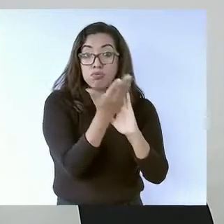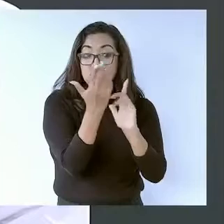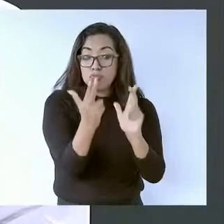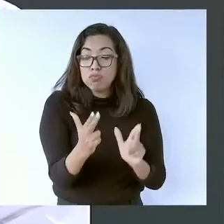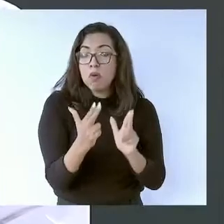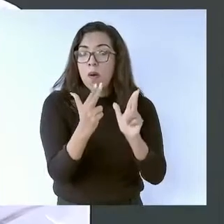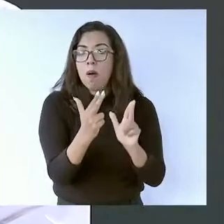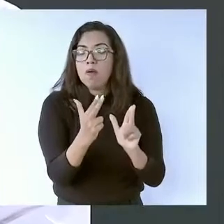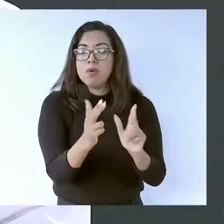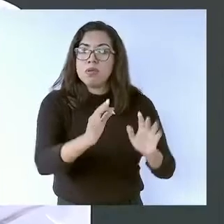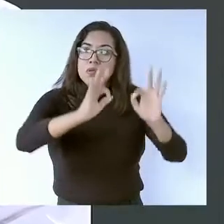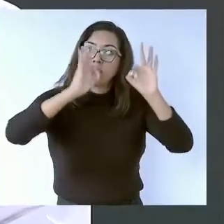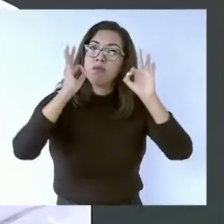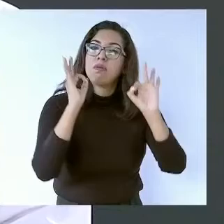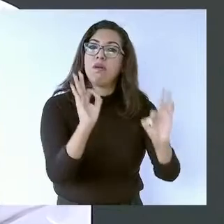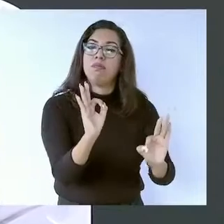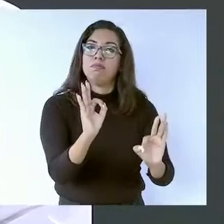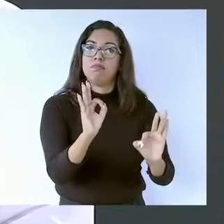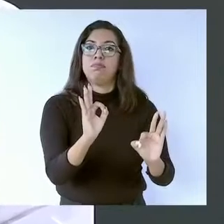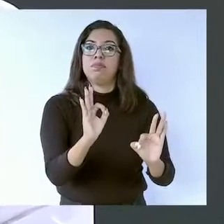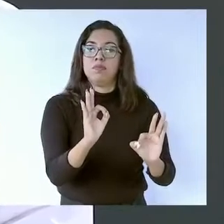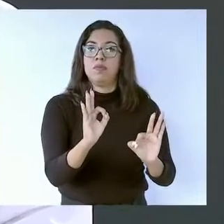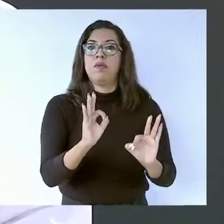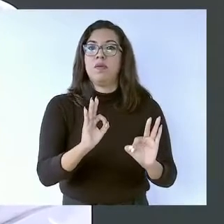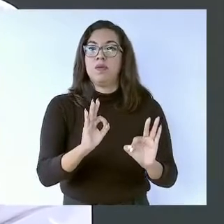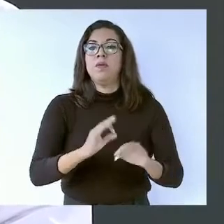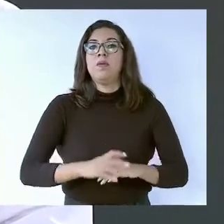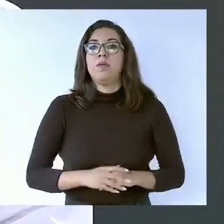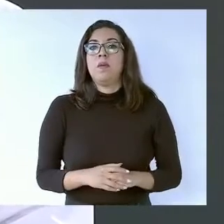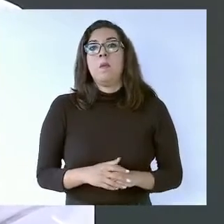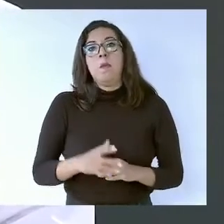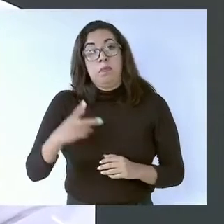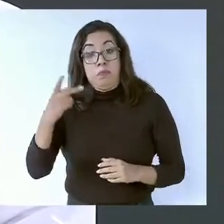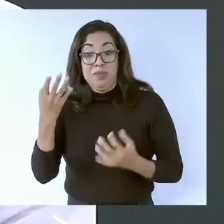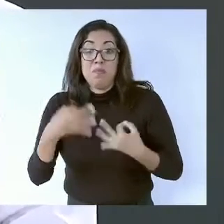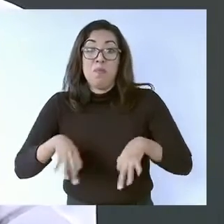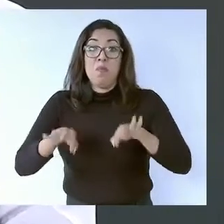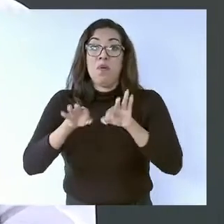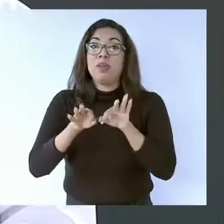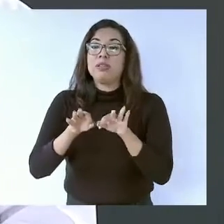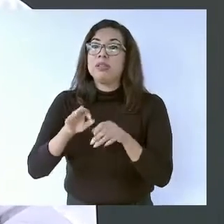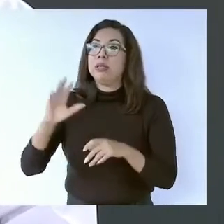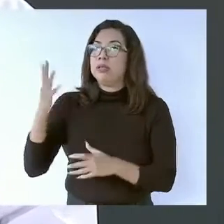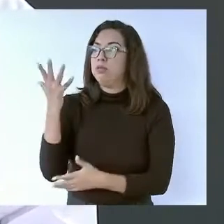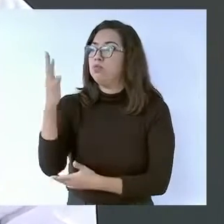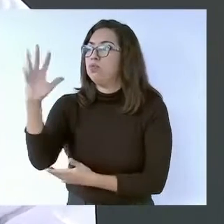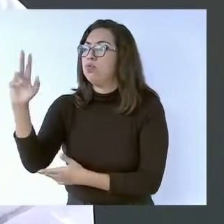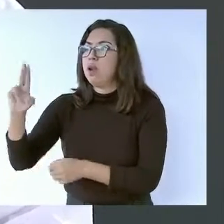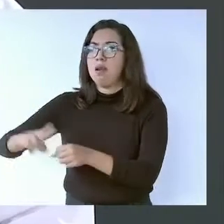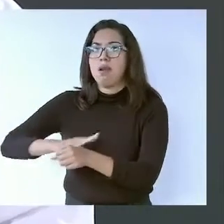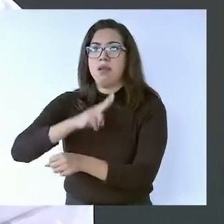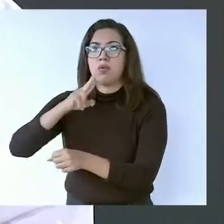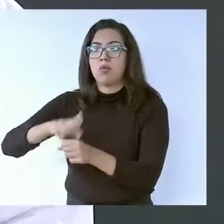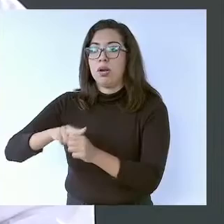calidad, integrada amigablemente al entorno natural y útil para la sociedad en general.